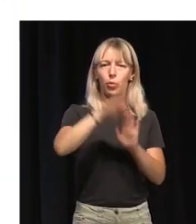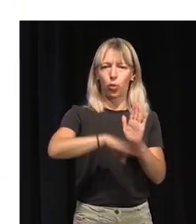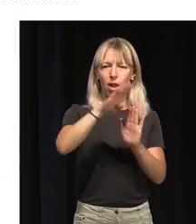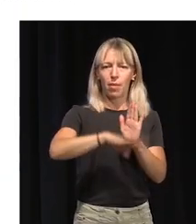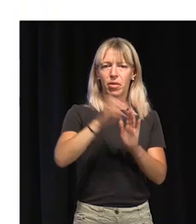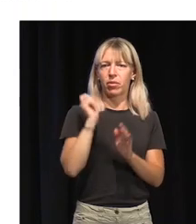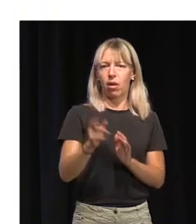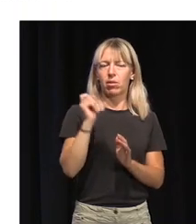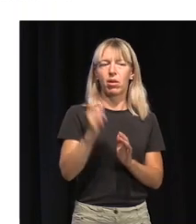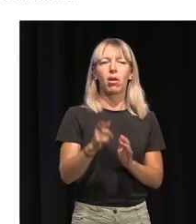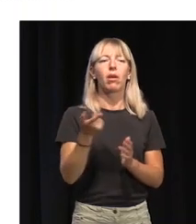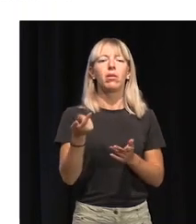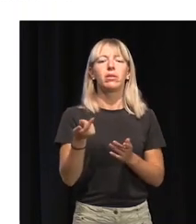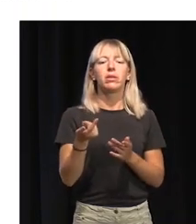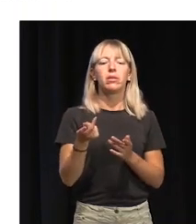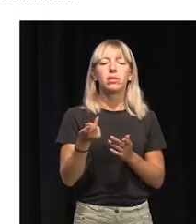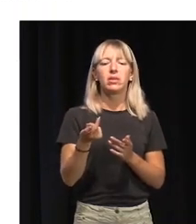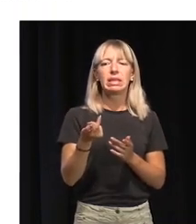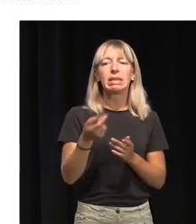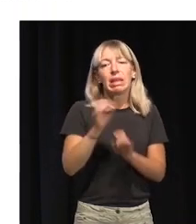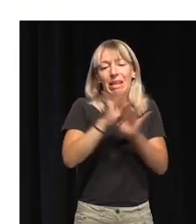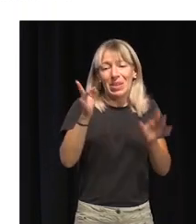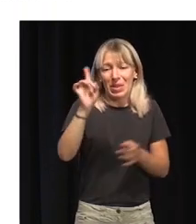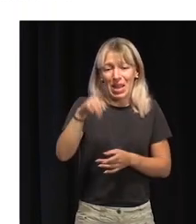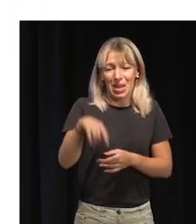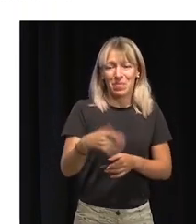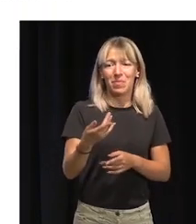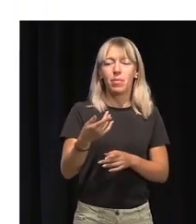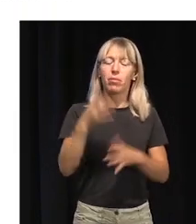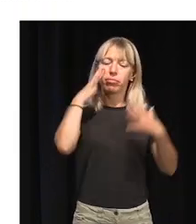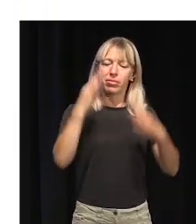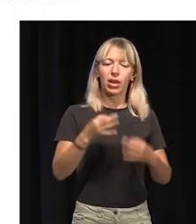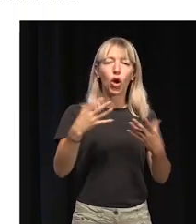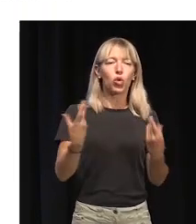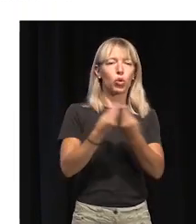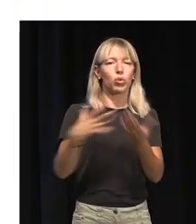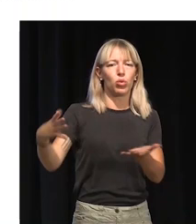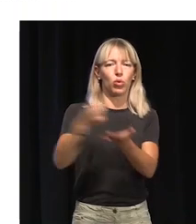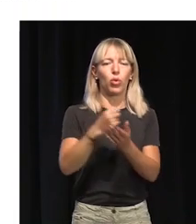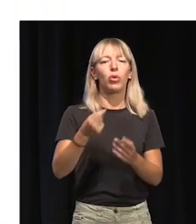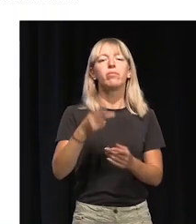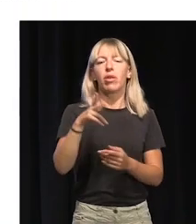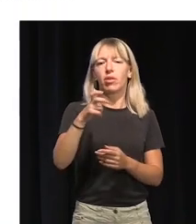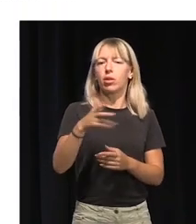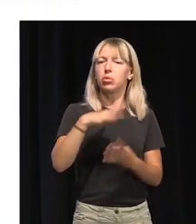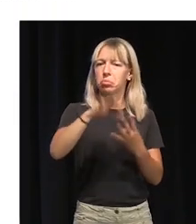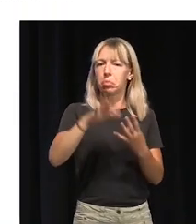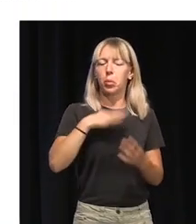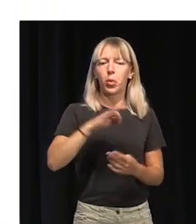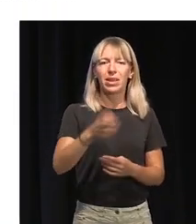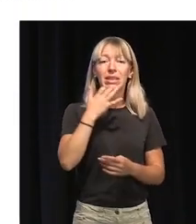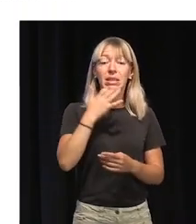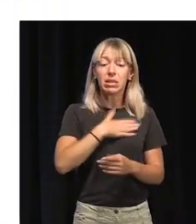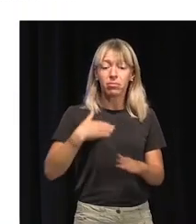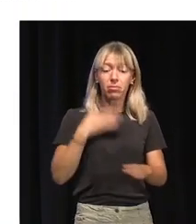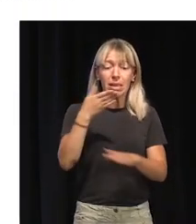programación habitual y que, por supuesto, garantizásemos entre todos que tuviesen derecho a escoger, que siempre que quisiesen